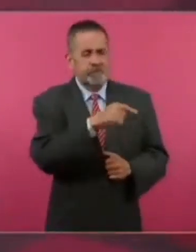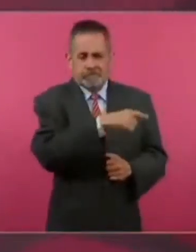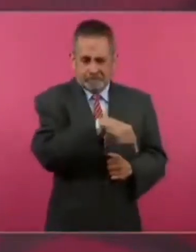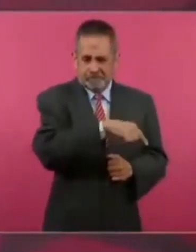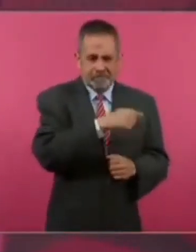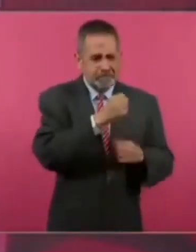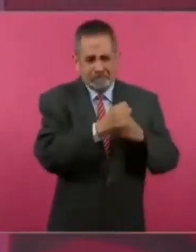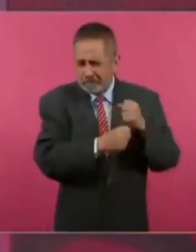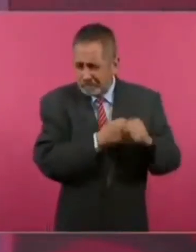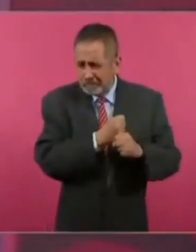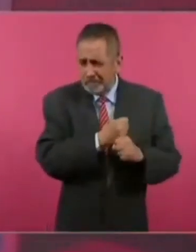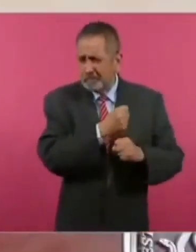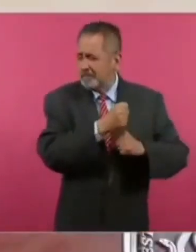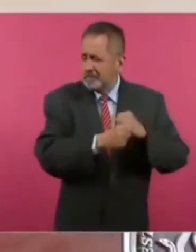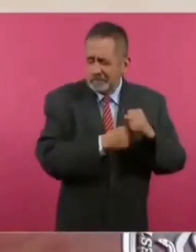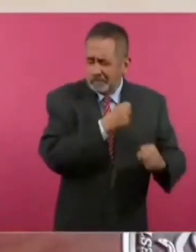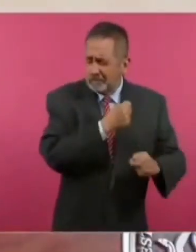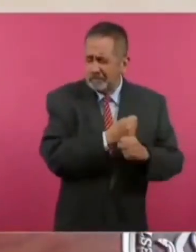años, décadas,